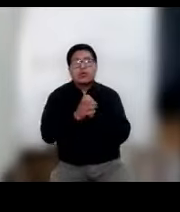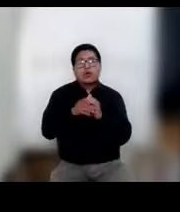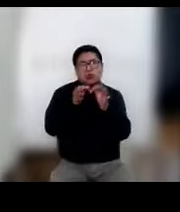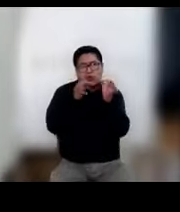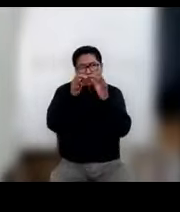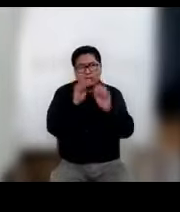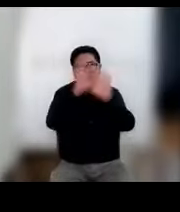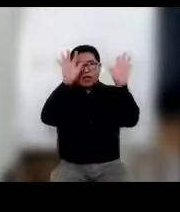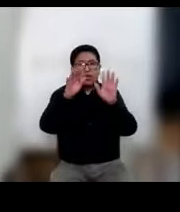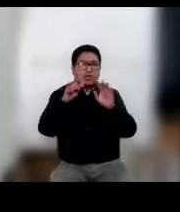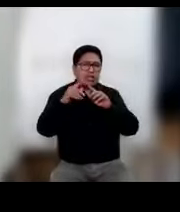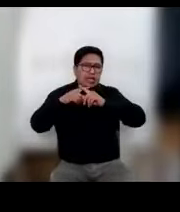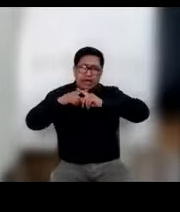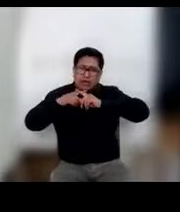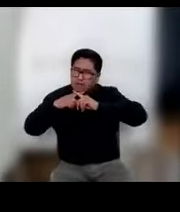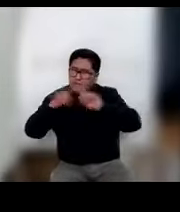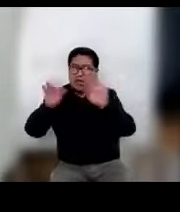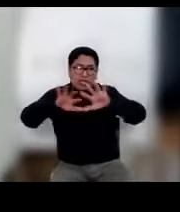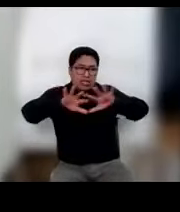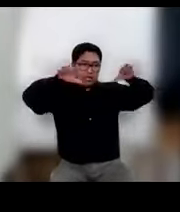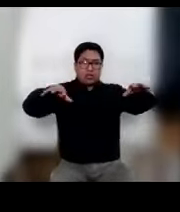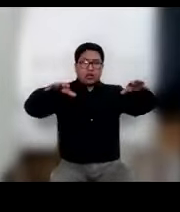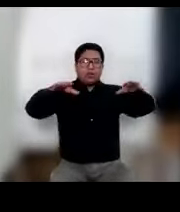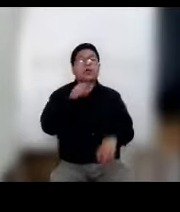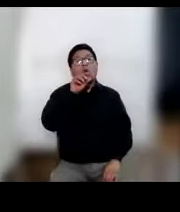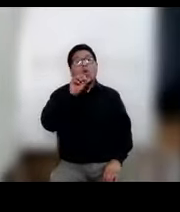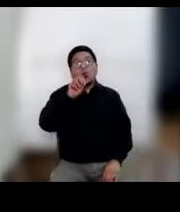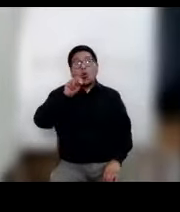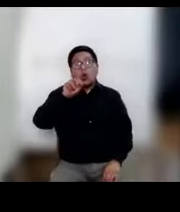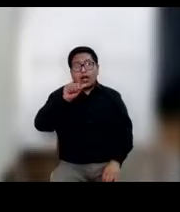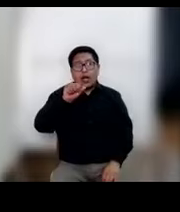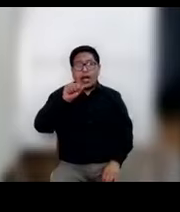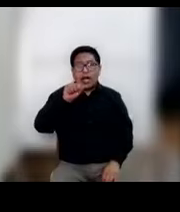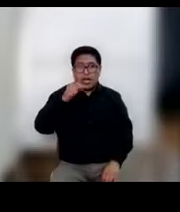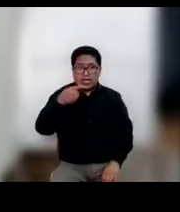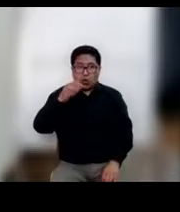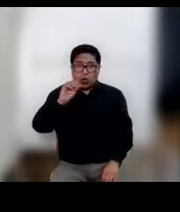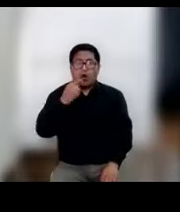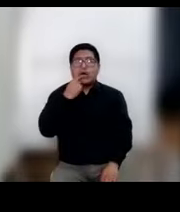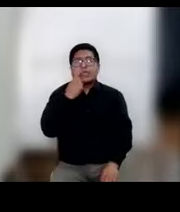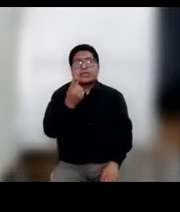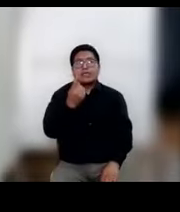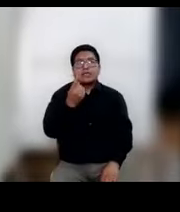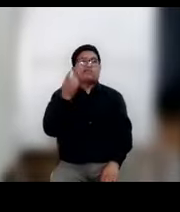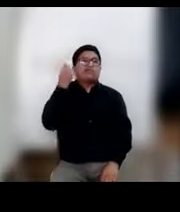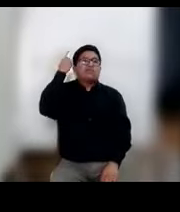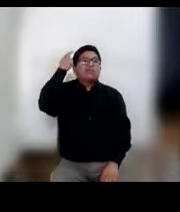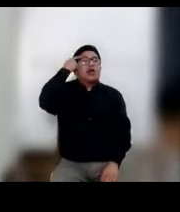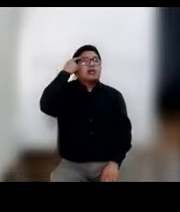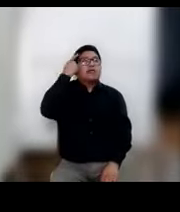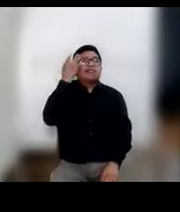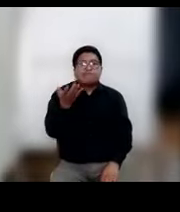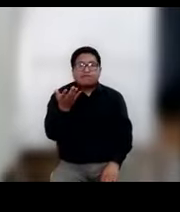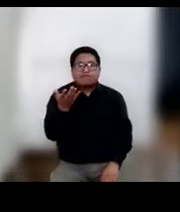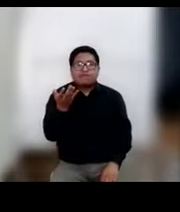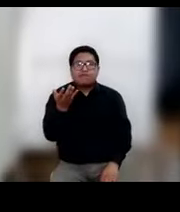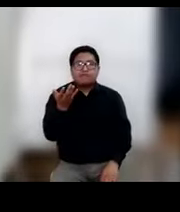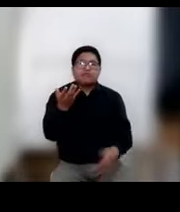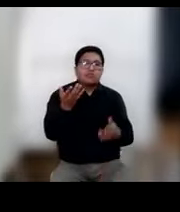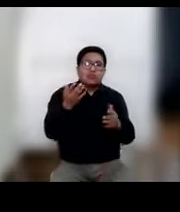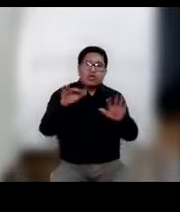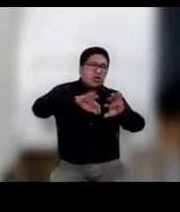abismal y obviamente el audaz book no es que no quiere que se haga nada o que veamos a otro sector sino que